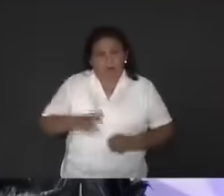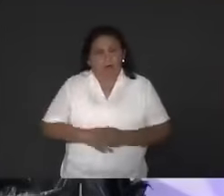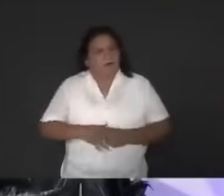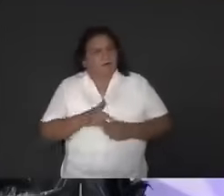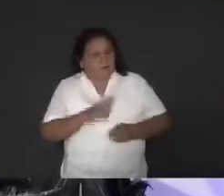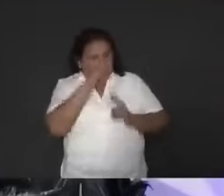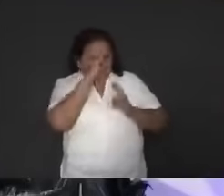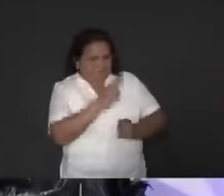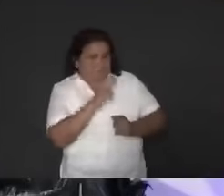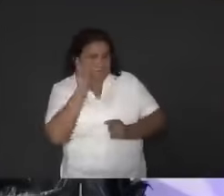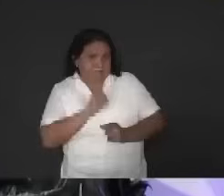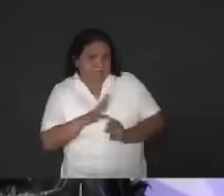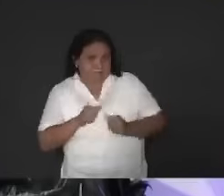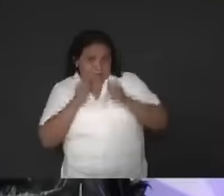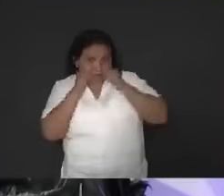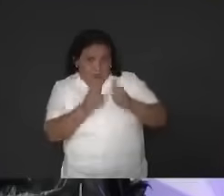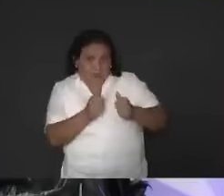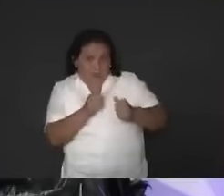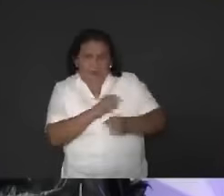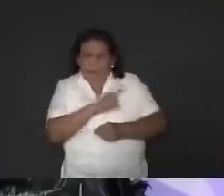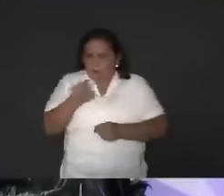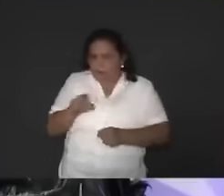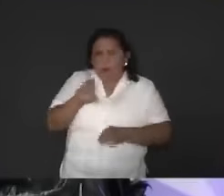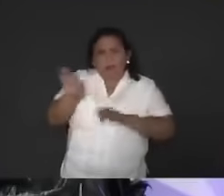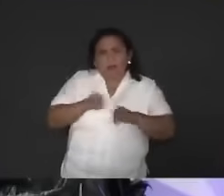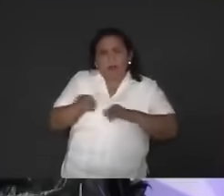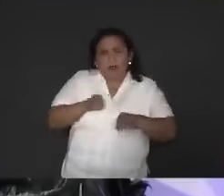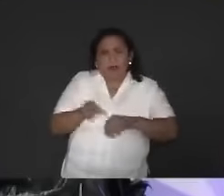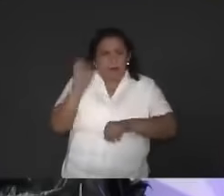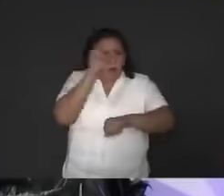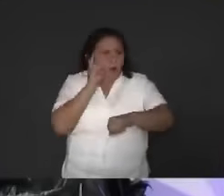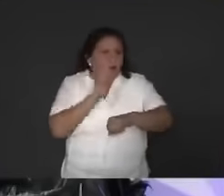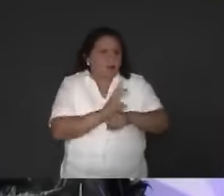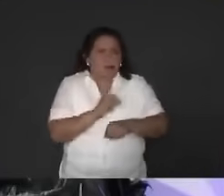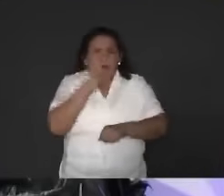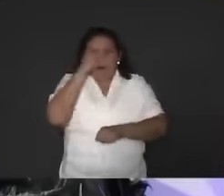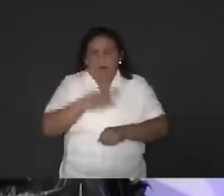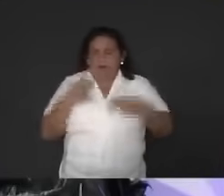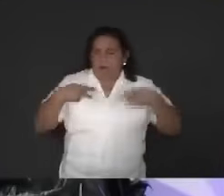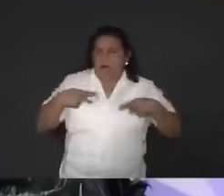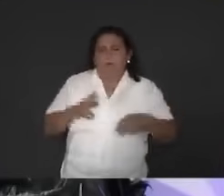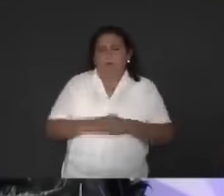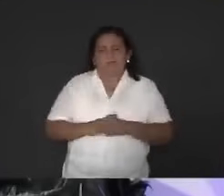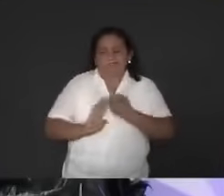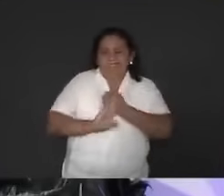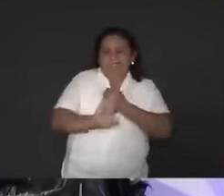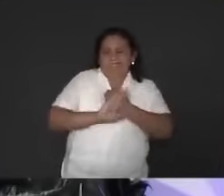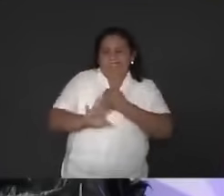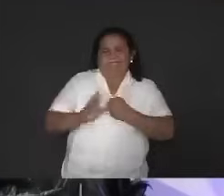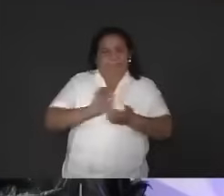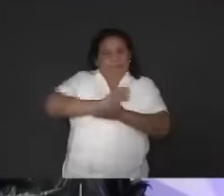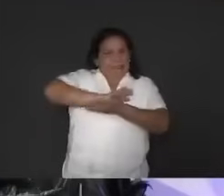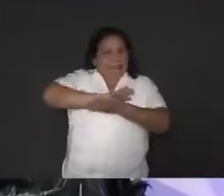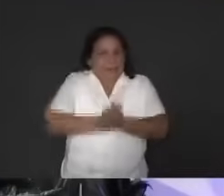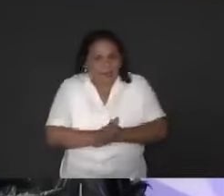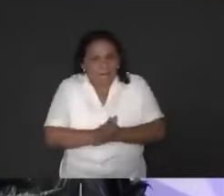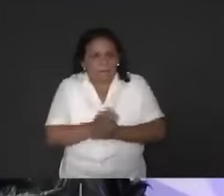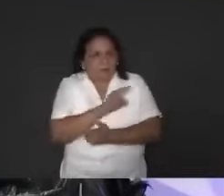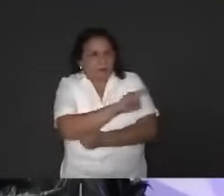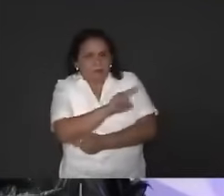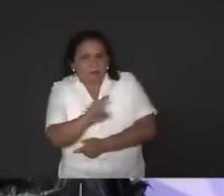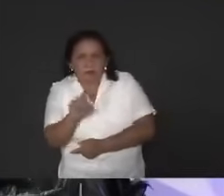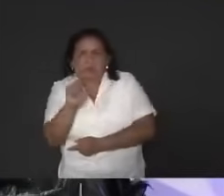con respeto. Vamos a trabajar con un observatorio ciudadano para evitar todo tipo de discriminación hacia